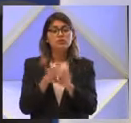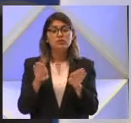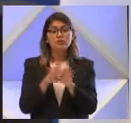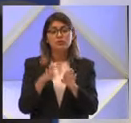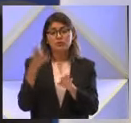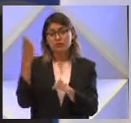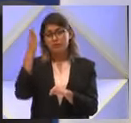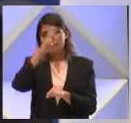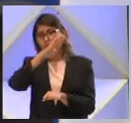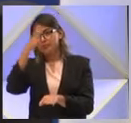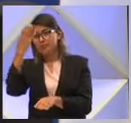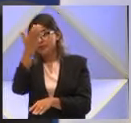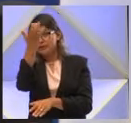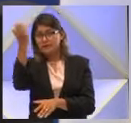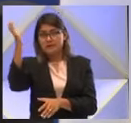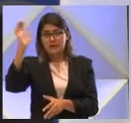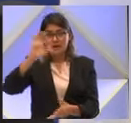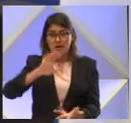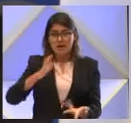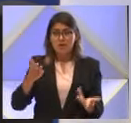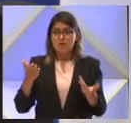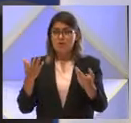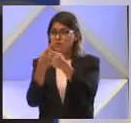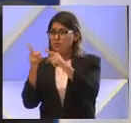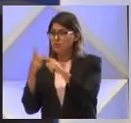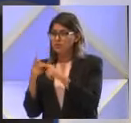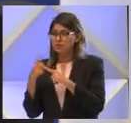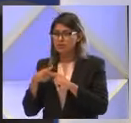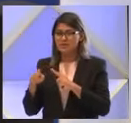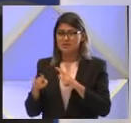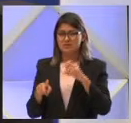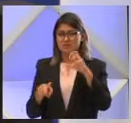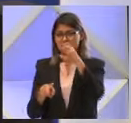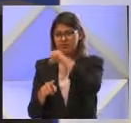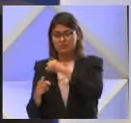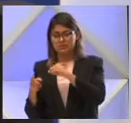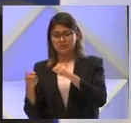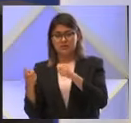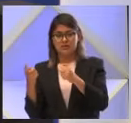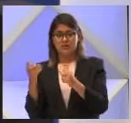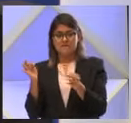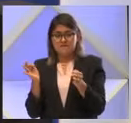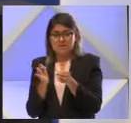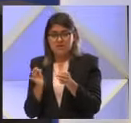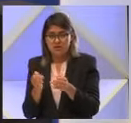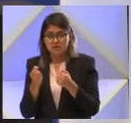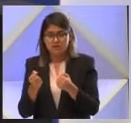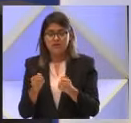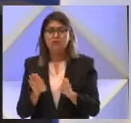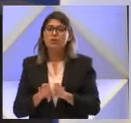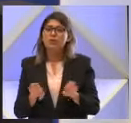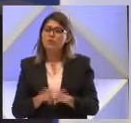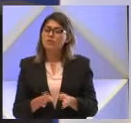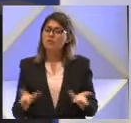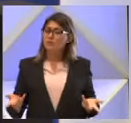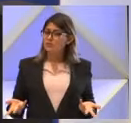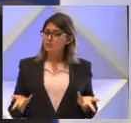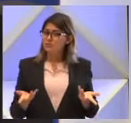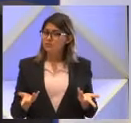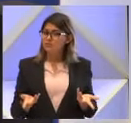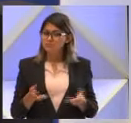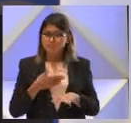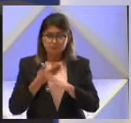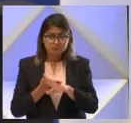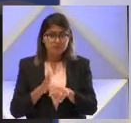las demandas de energía eléctrica son enormes y eso es un